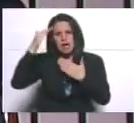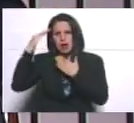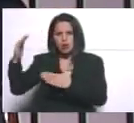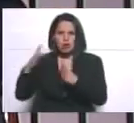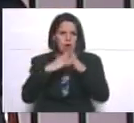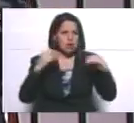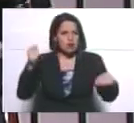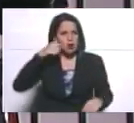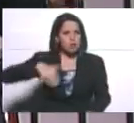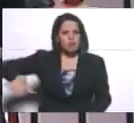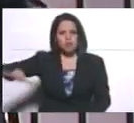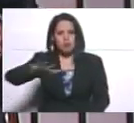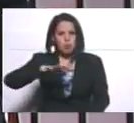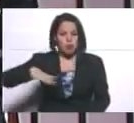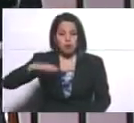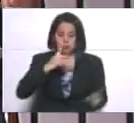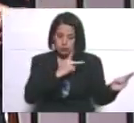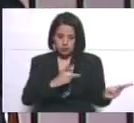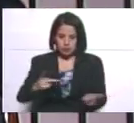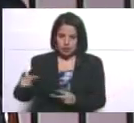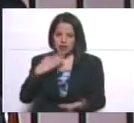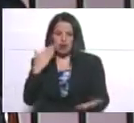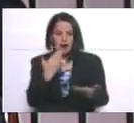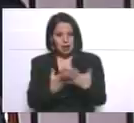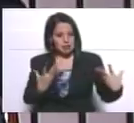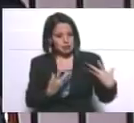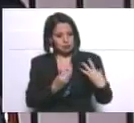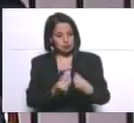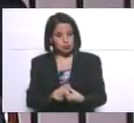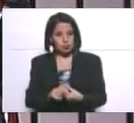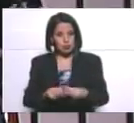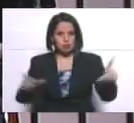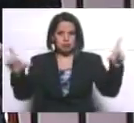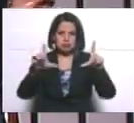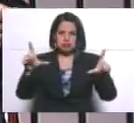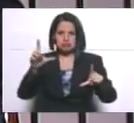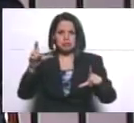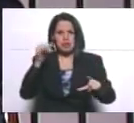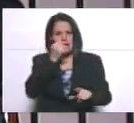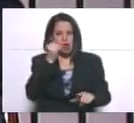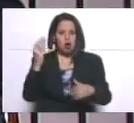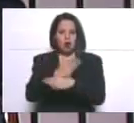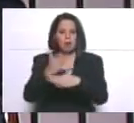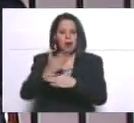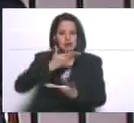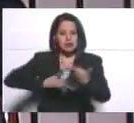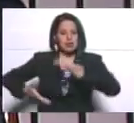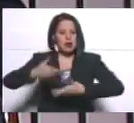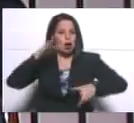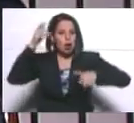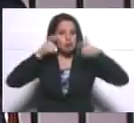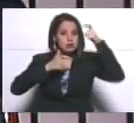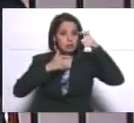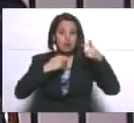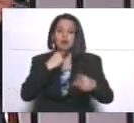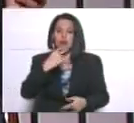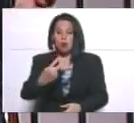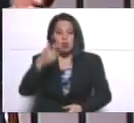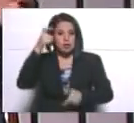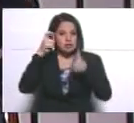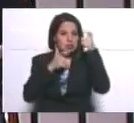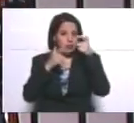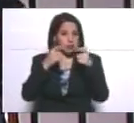pueblo de Venezuela, Delcy, bienvenida. Gracias por estar aquí en este compartir con Chávez, en esta Voz de Chávez, para